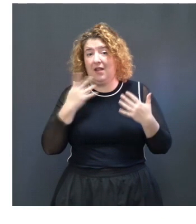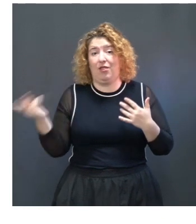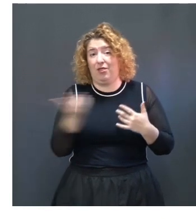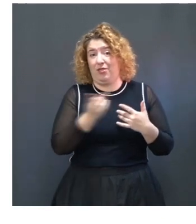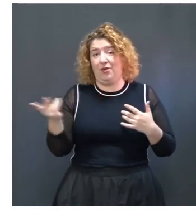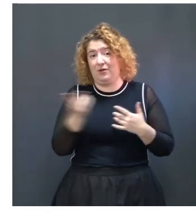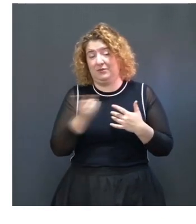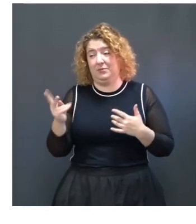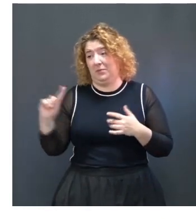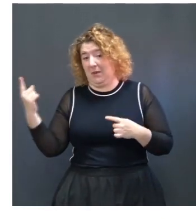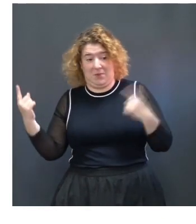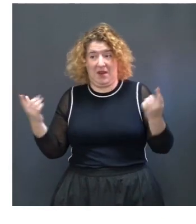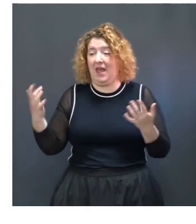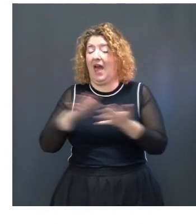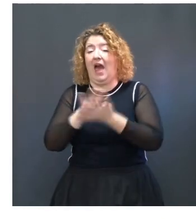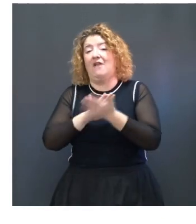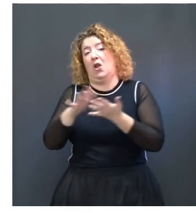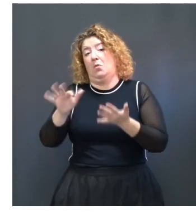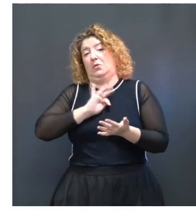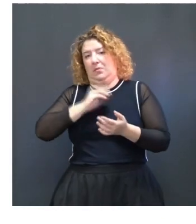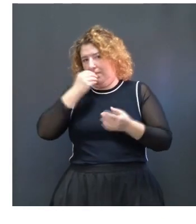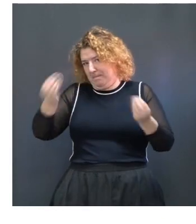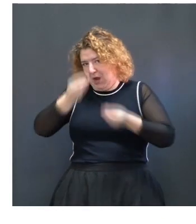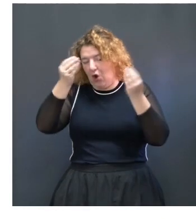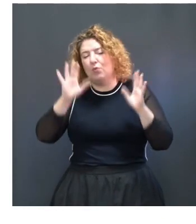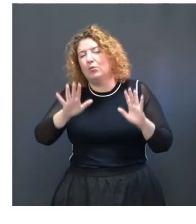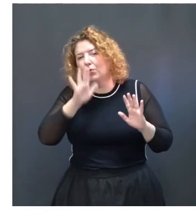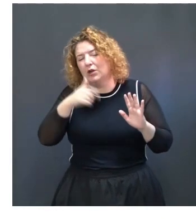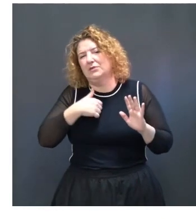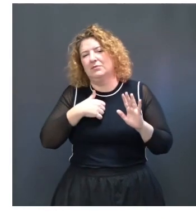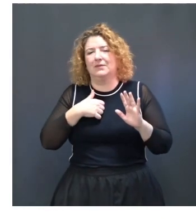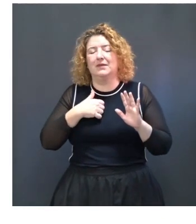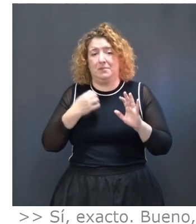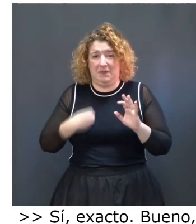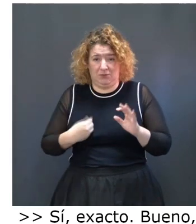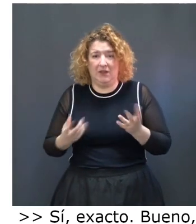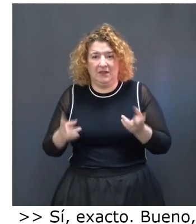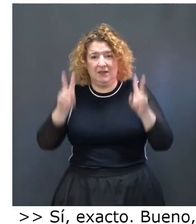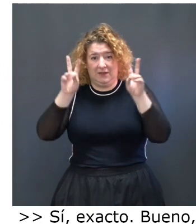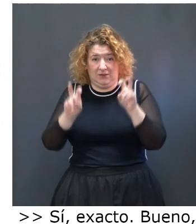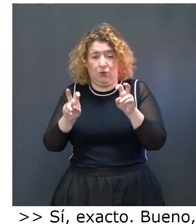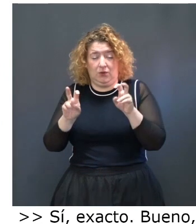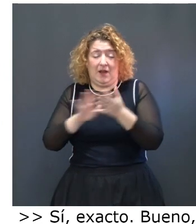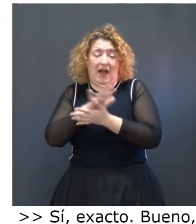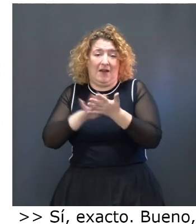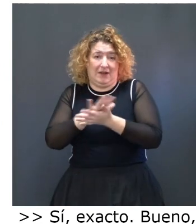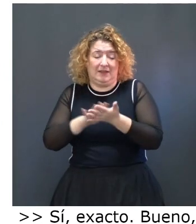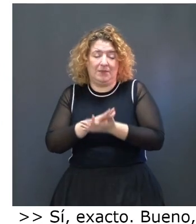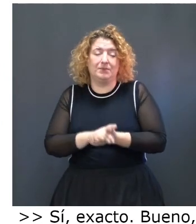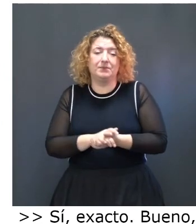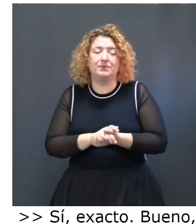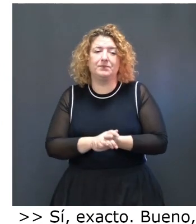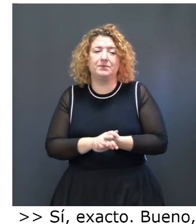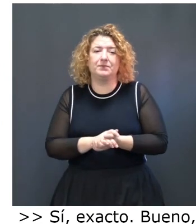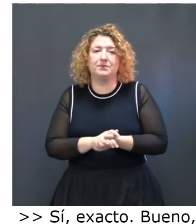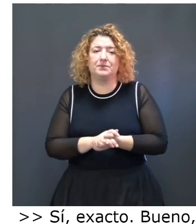intervenido ellas primeras, porque un poco lo que yo voy a hacer ahora es justamente la mano que me has dado, ¿no? Nosotros,